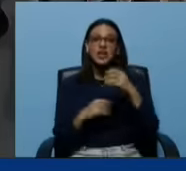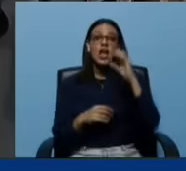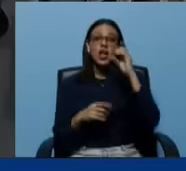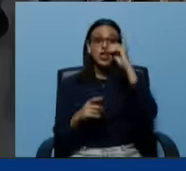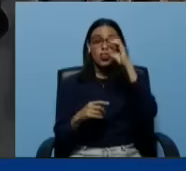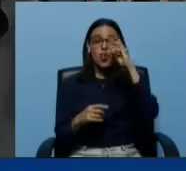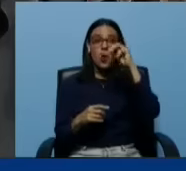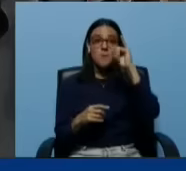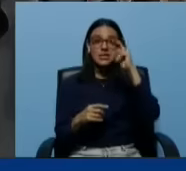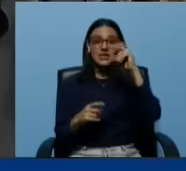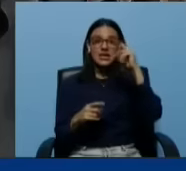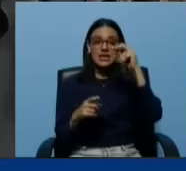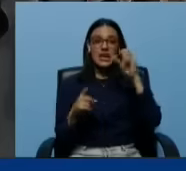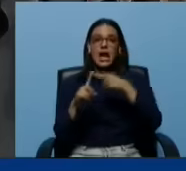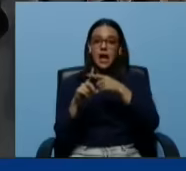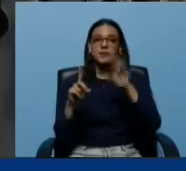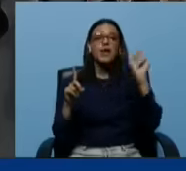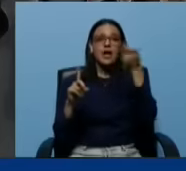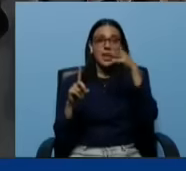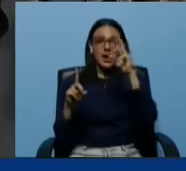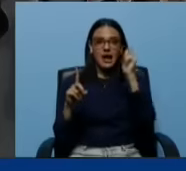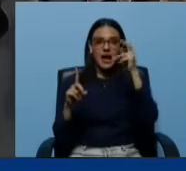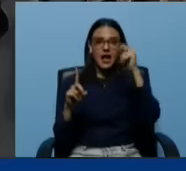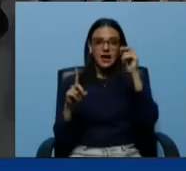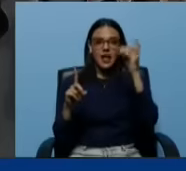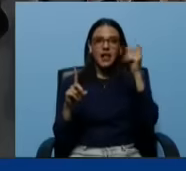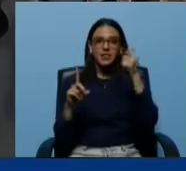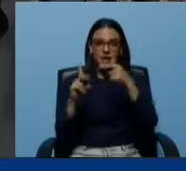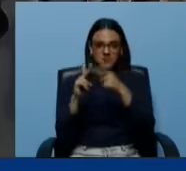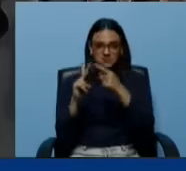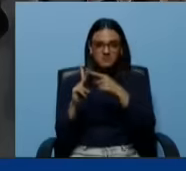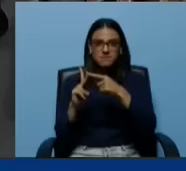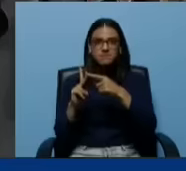Dominica, Granada,